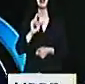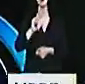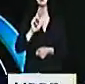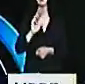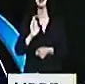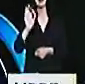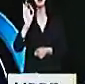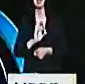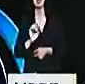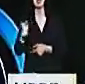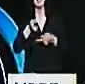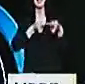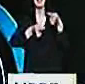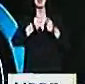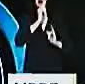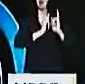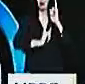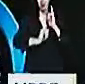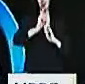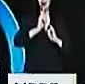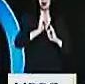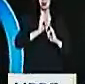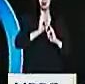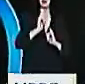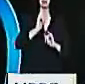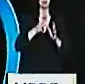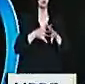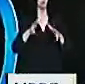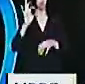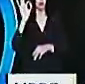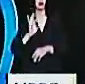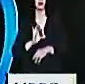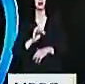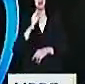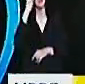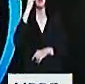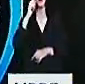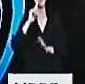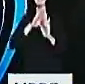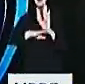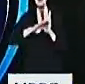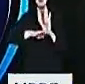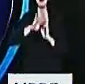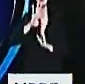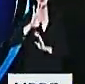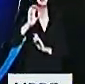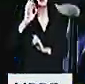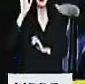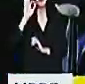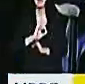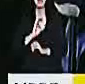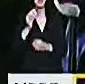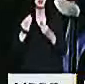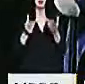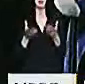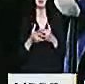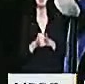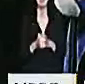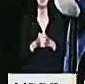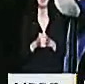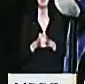de las ventas del comercio electrónico. 80. Y, sí, y lo que termina pasando con menos del 40% de la población, claro. lo que termina pasando era que